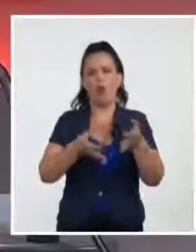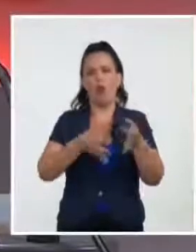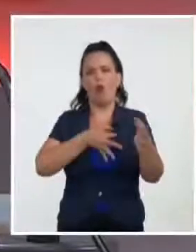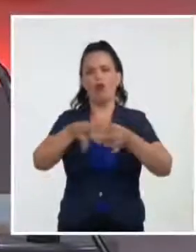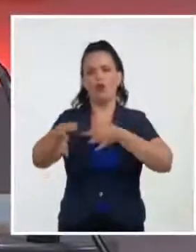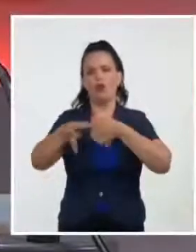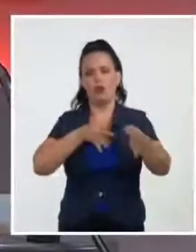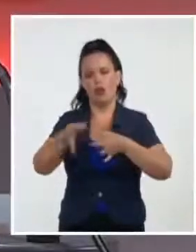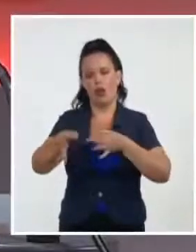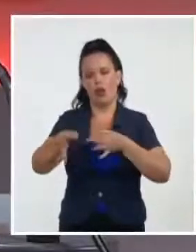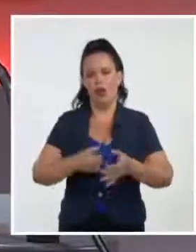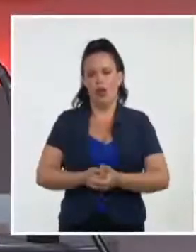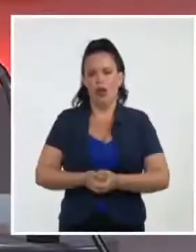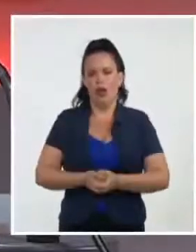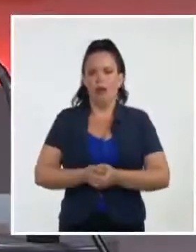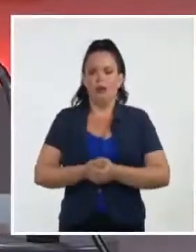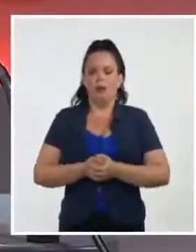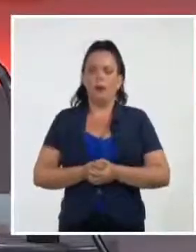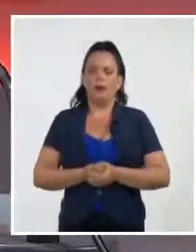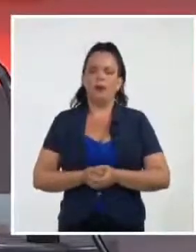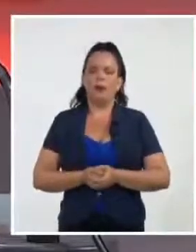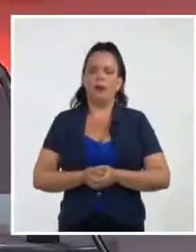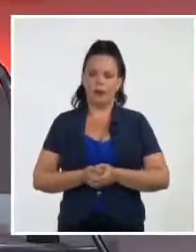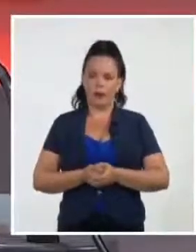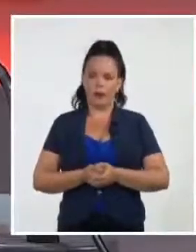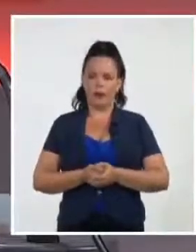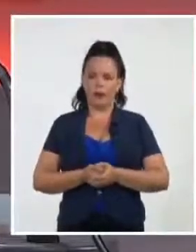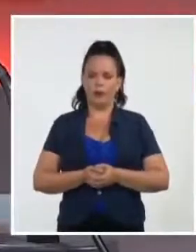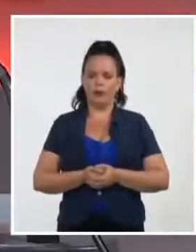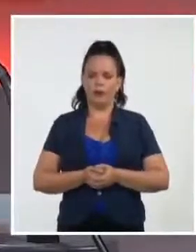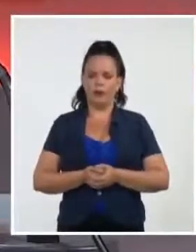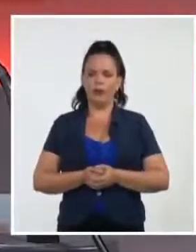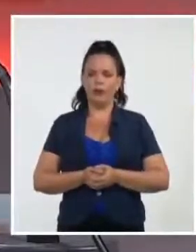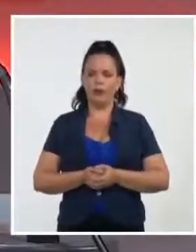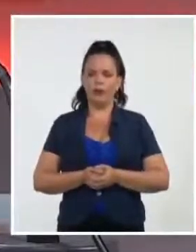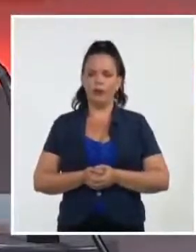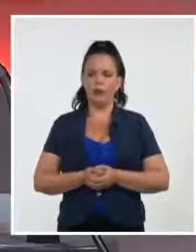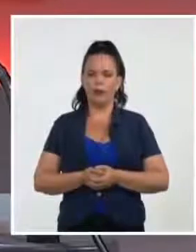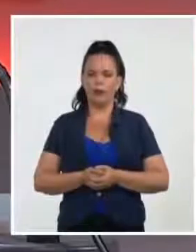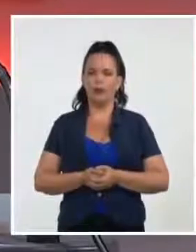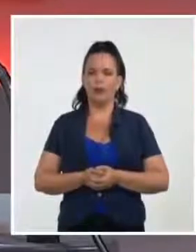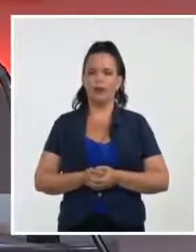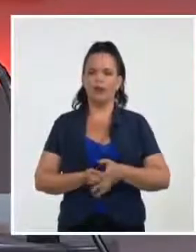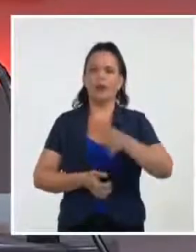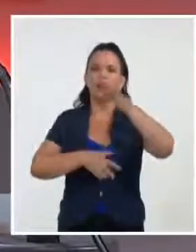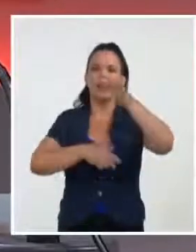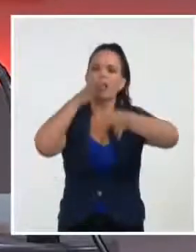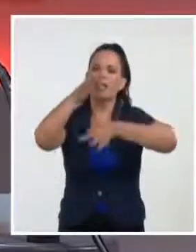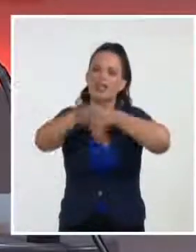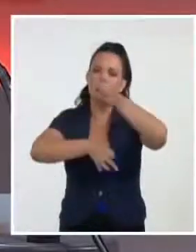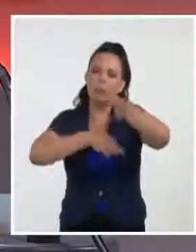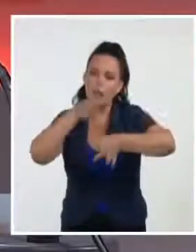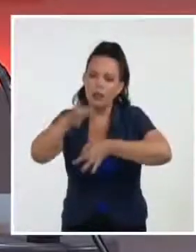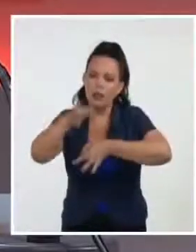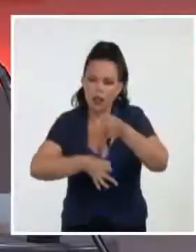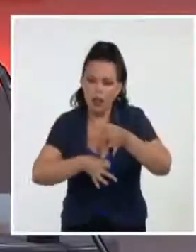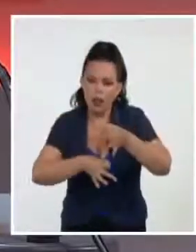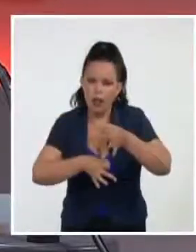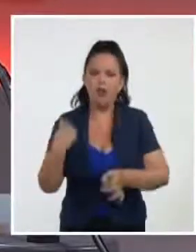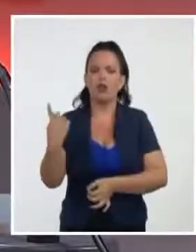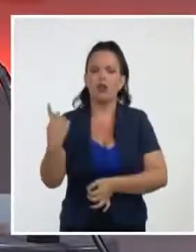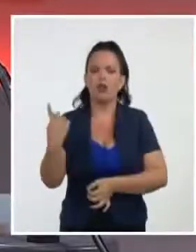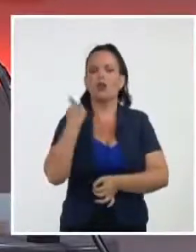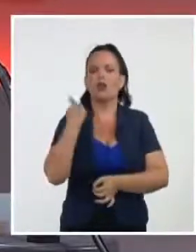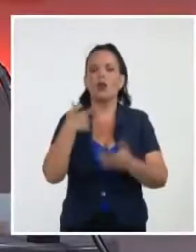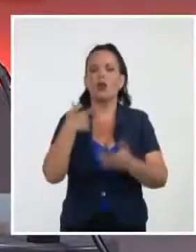no podemos, es decir, cómo nosotros tenemos que protegernos independientemente de que haya un proceso de vacunación y que